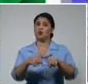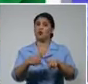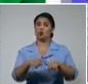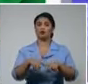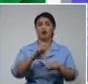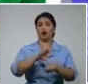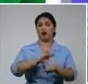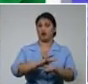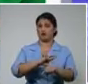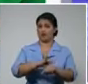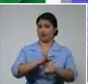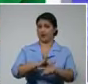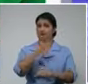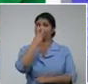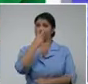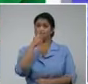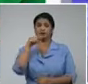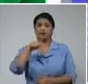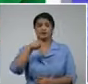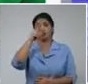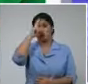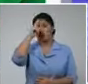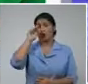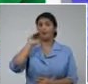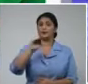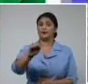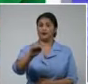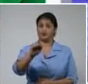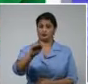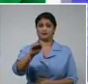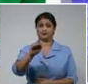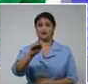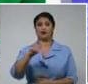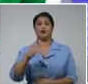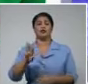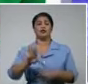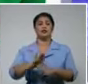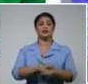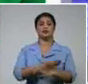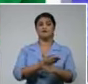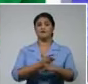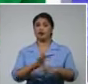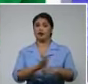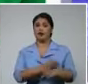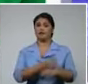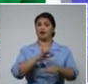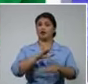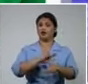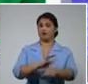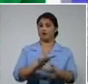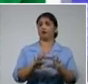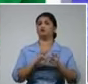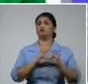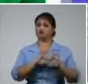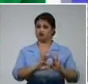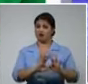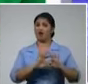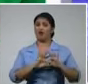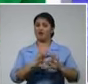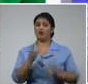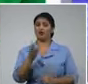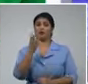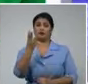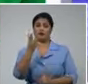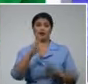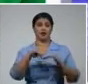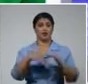hospital y de tener varias complicaciones, en un momento determinado presentó bradicardia que